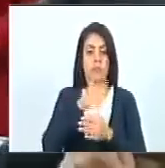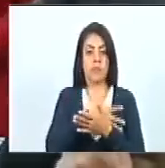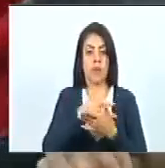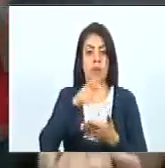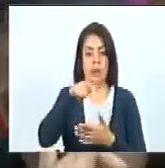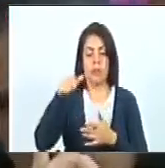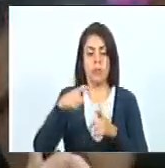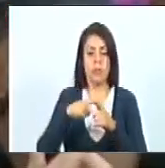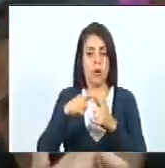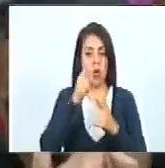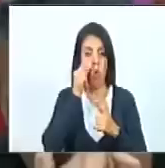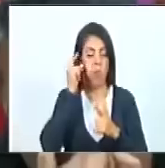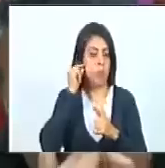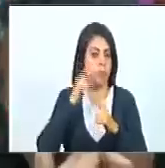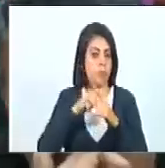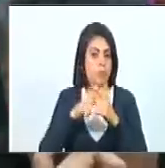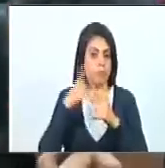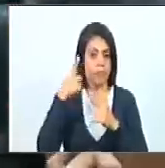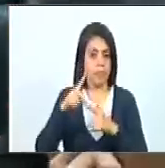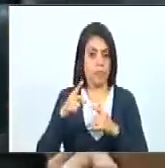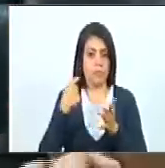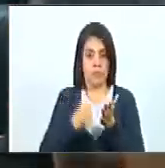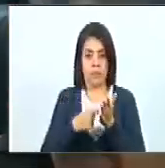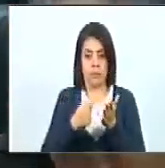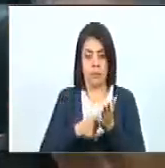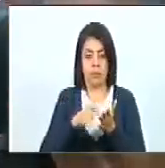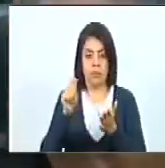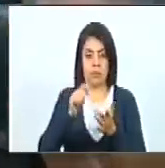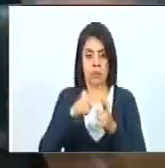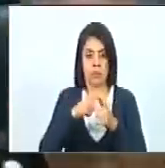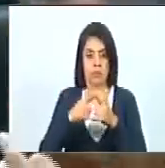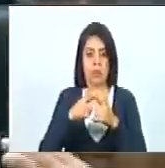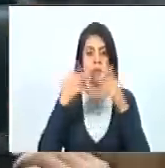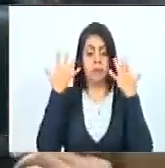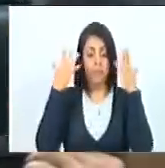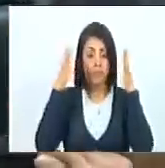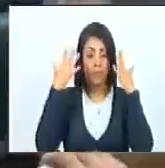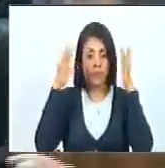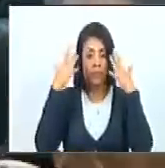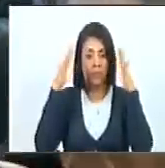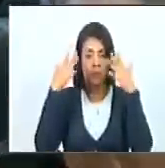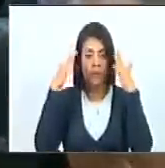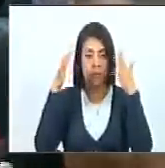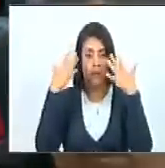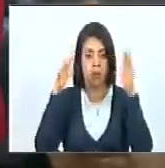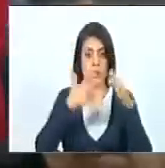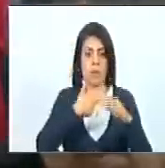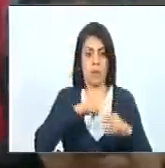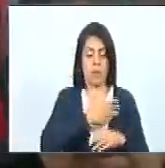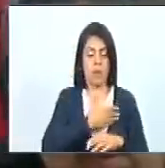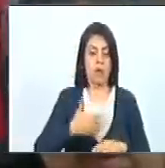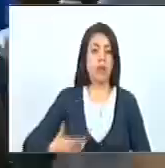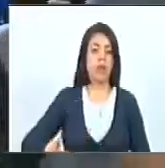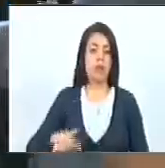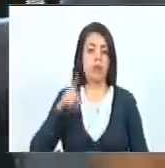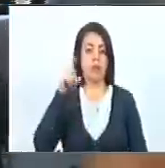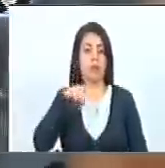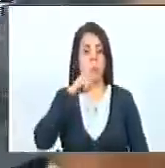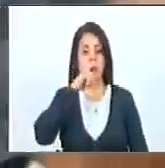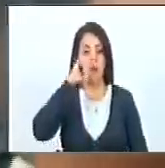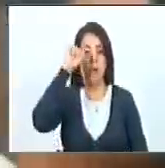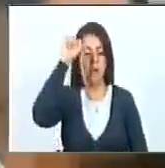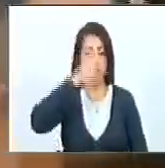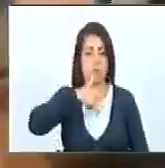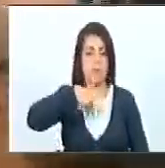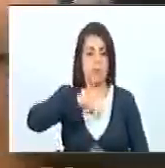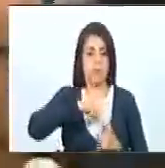de venezolanas y venezolanos el derecho a la pensión. Eso se merece un aplauso para nuestro presidente Nicolás Maduro y